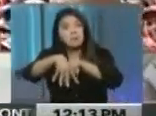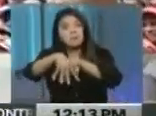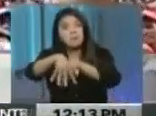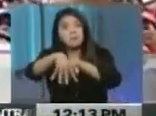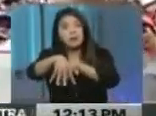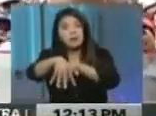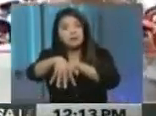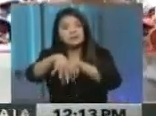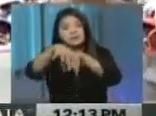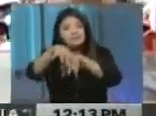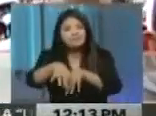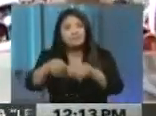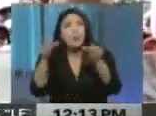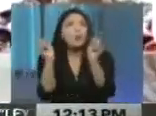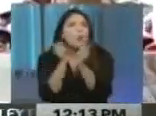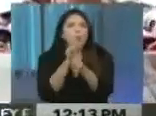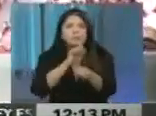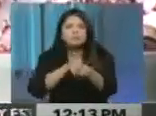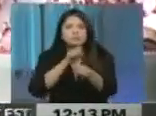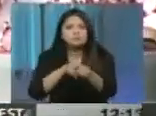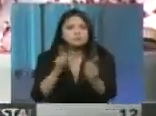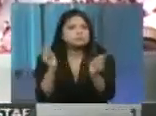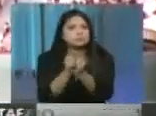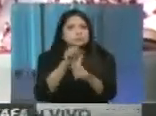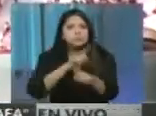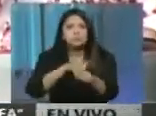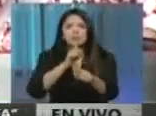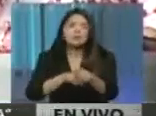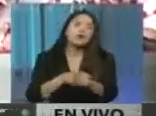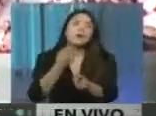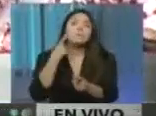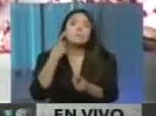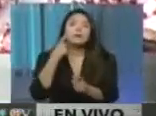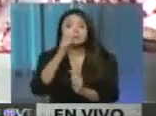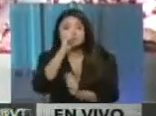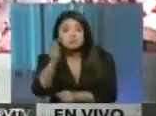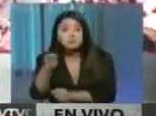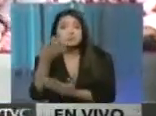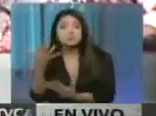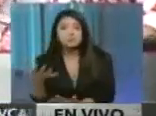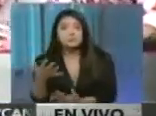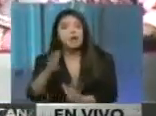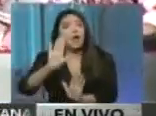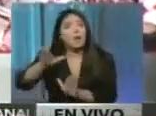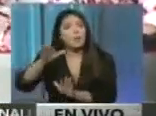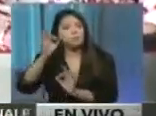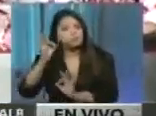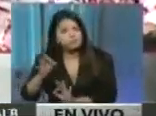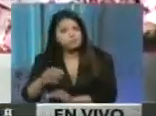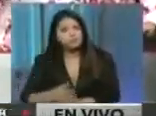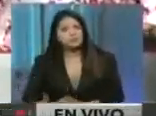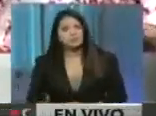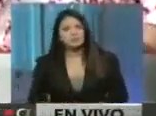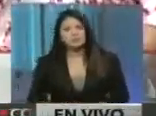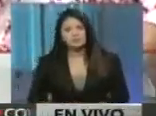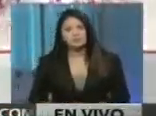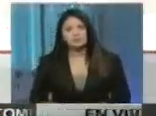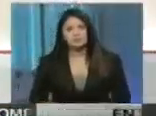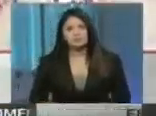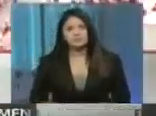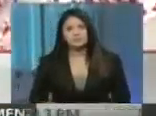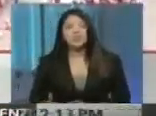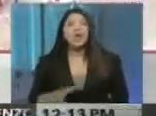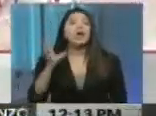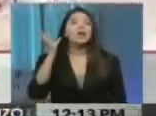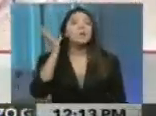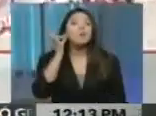vamos a detenernos un ratico para darle un reconocimiento y respaldo a la